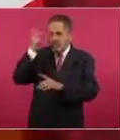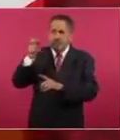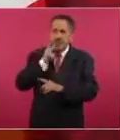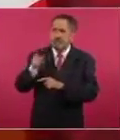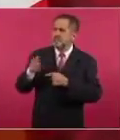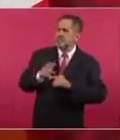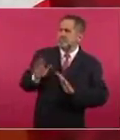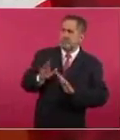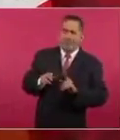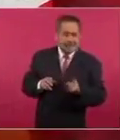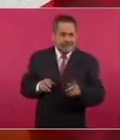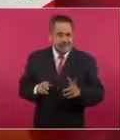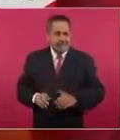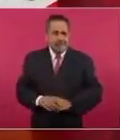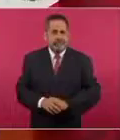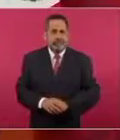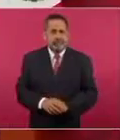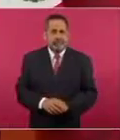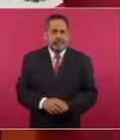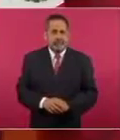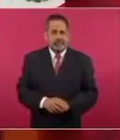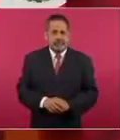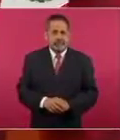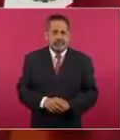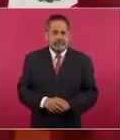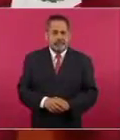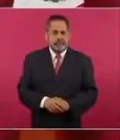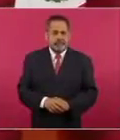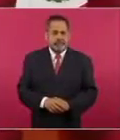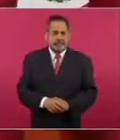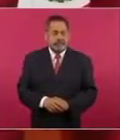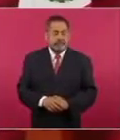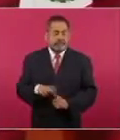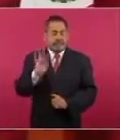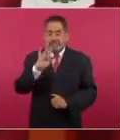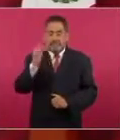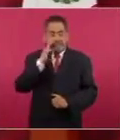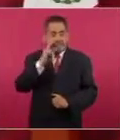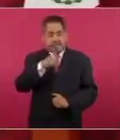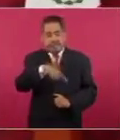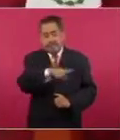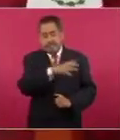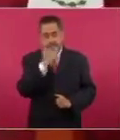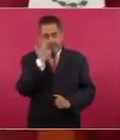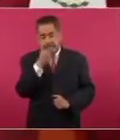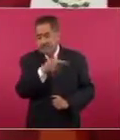Le dan 9 años a la Guardia. Si ellos plantean